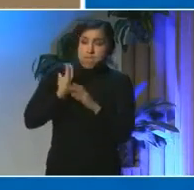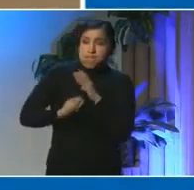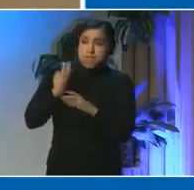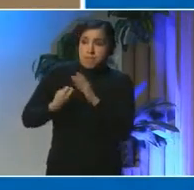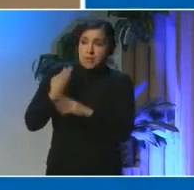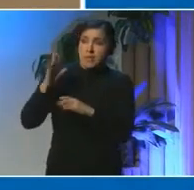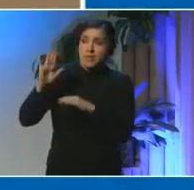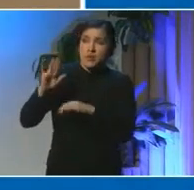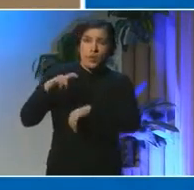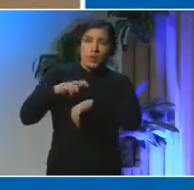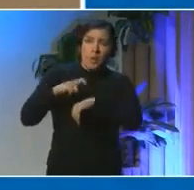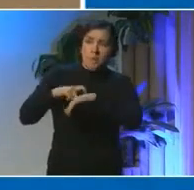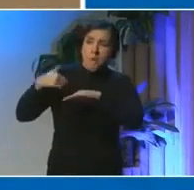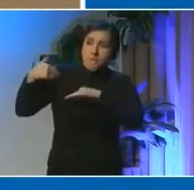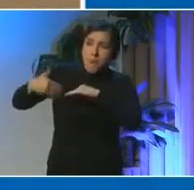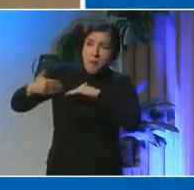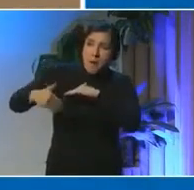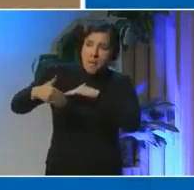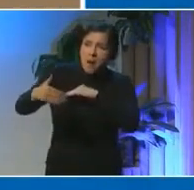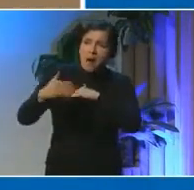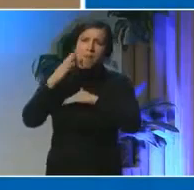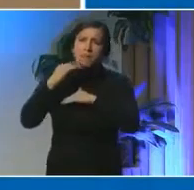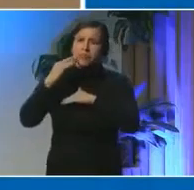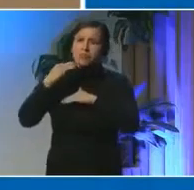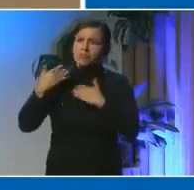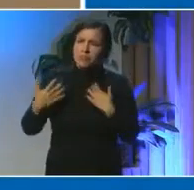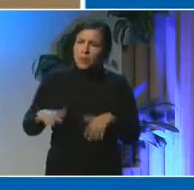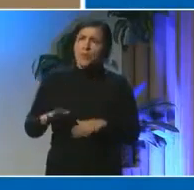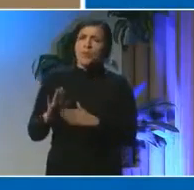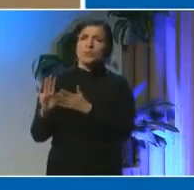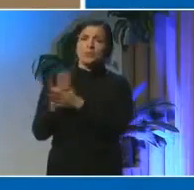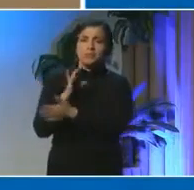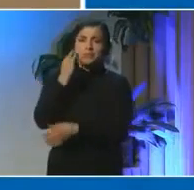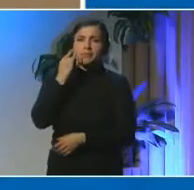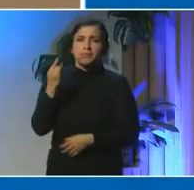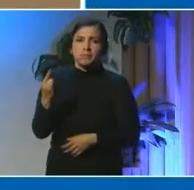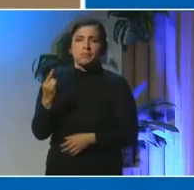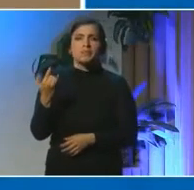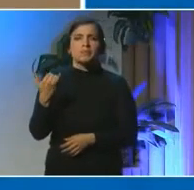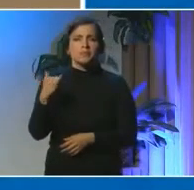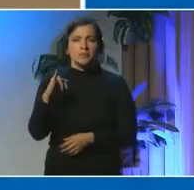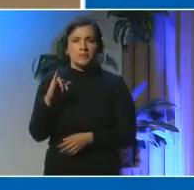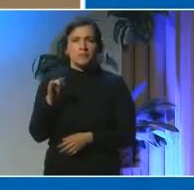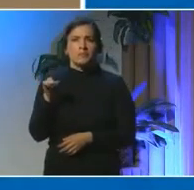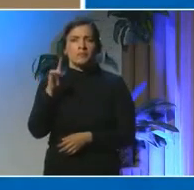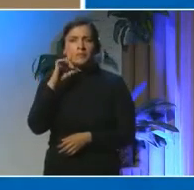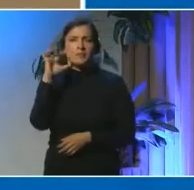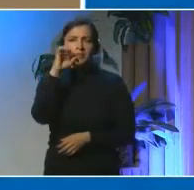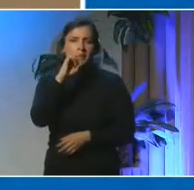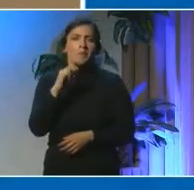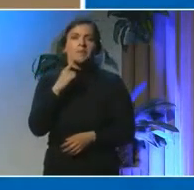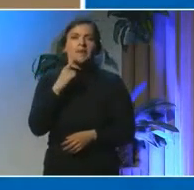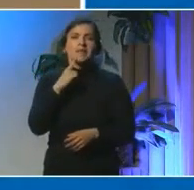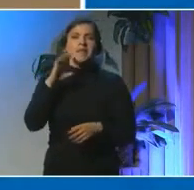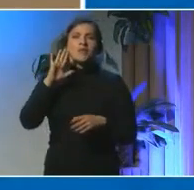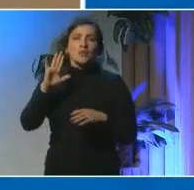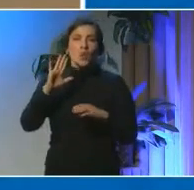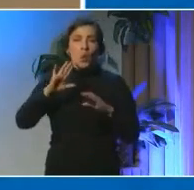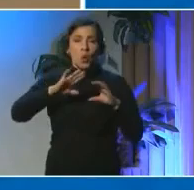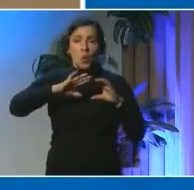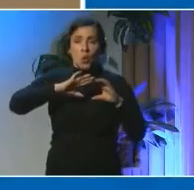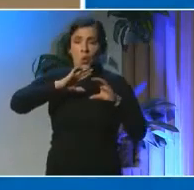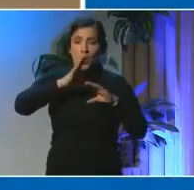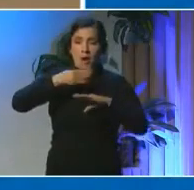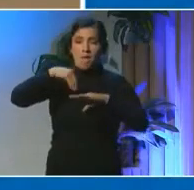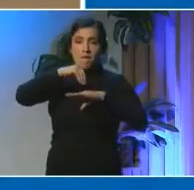trayectoria Y eso es muy interesante porque siempre he estadoa convencido del efecto bola de nieve y es cuando ven realmente a